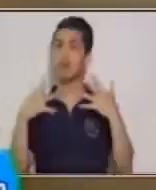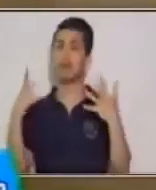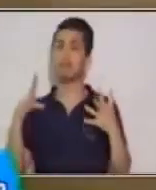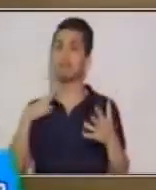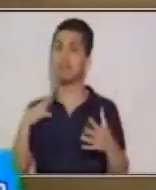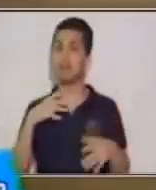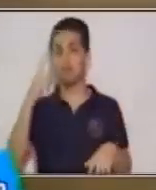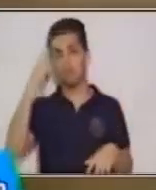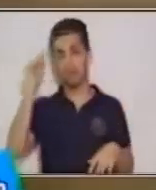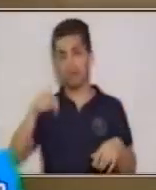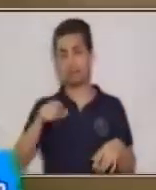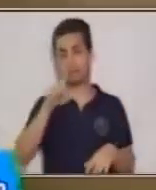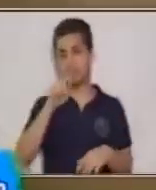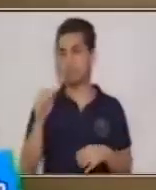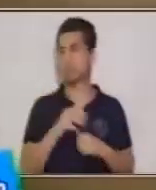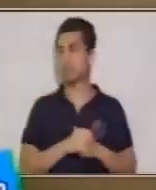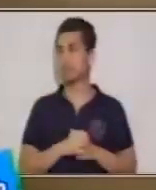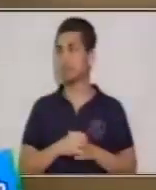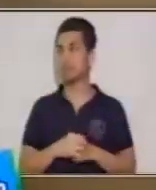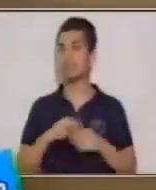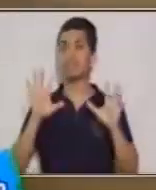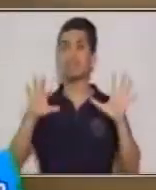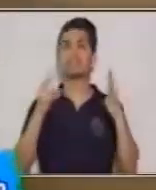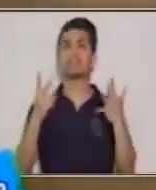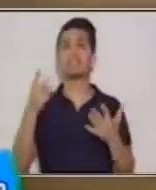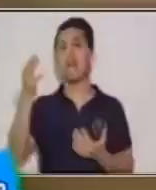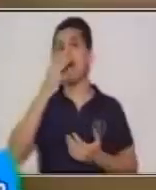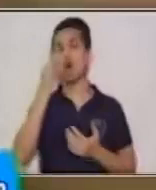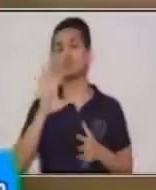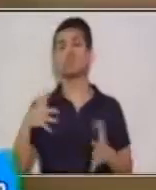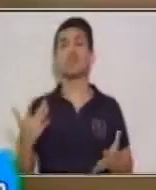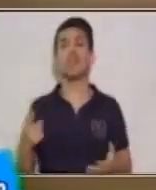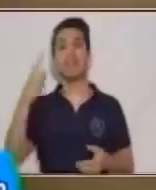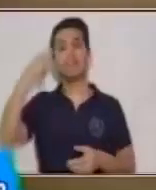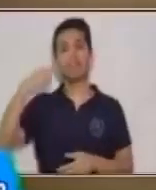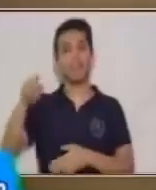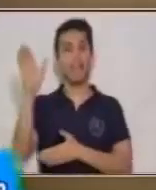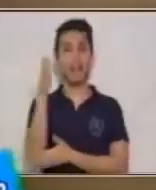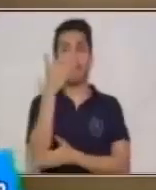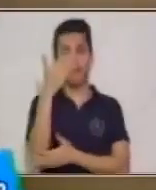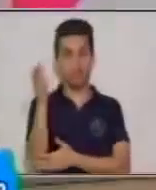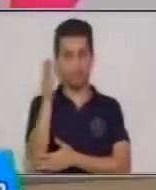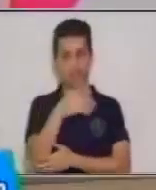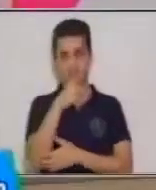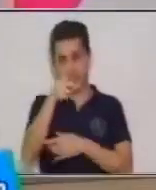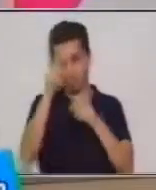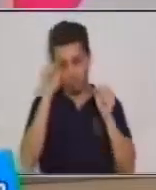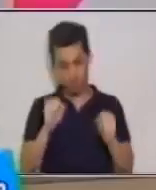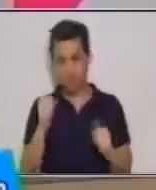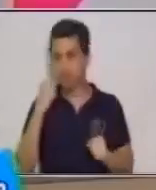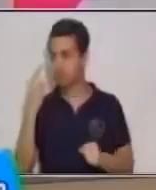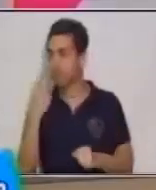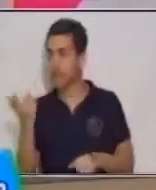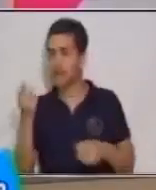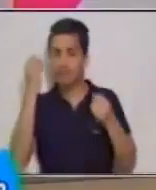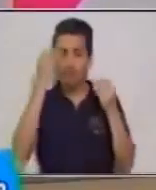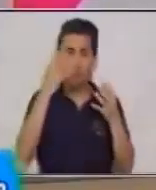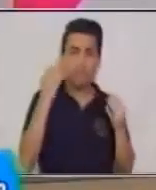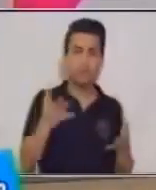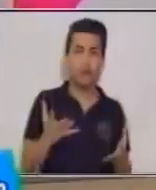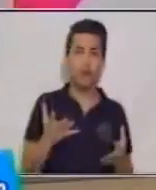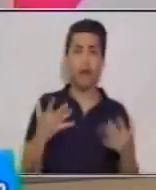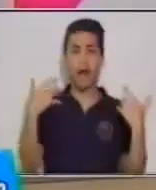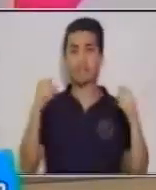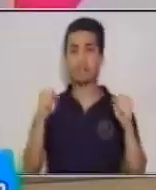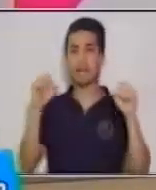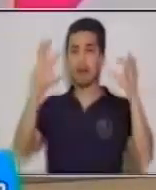para este mes. Tenemos el 17 de agosto, Día de la Bandera. Tú podrías buscar información, realizar